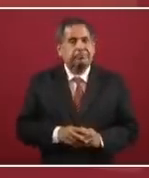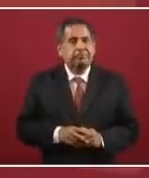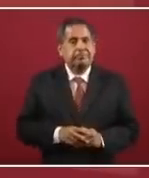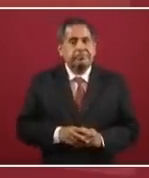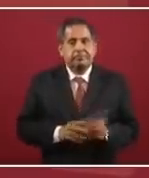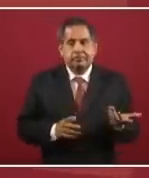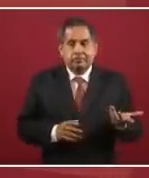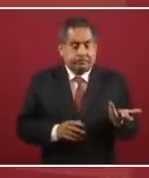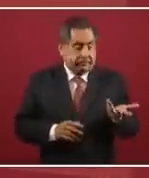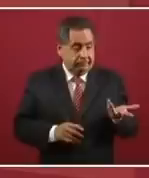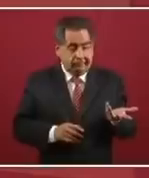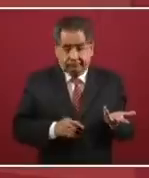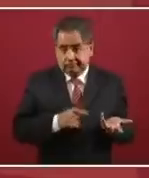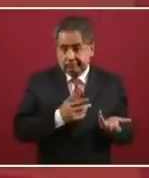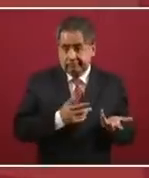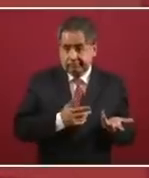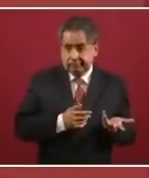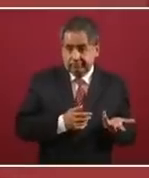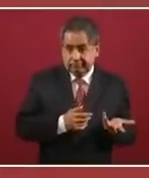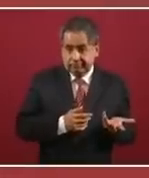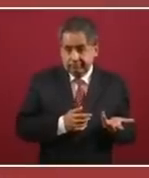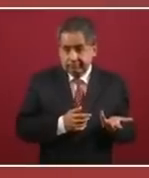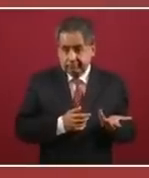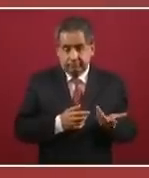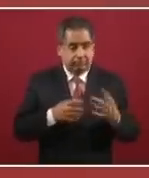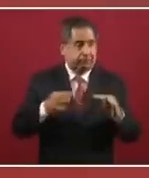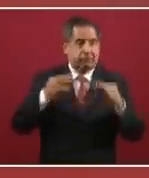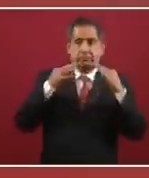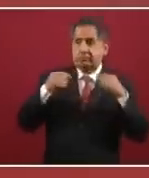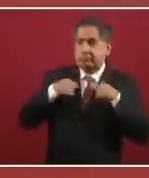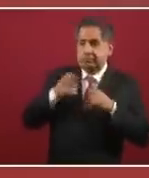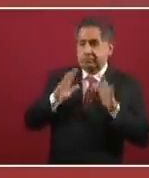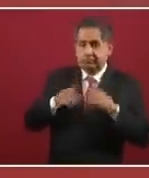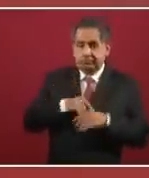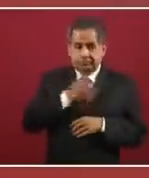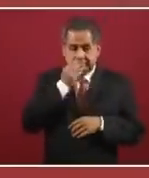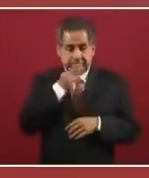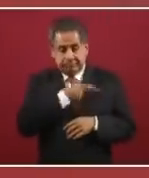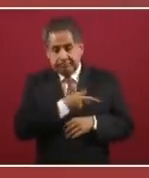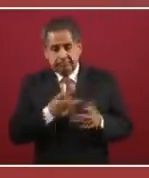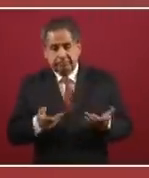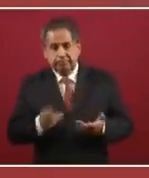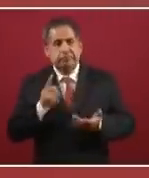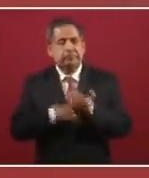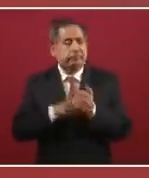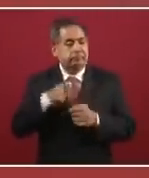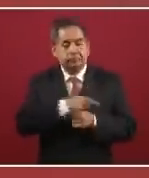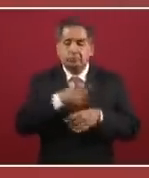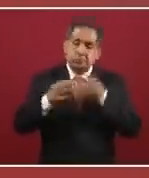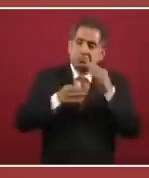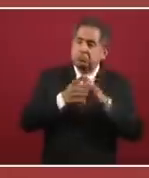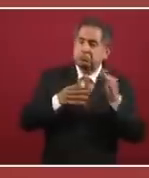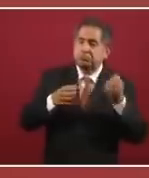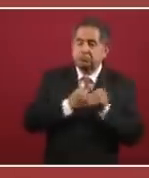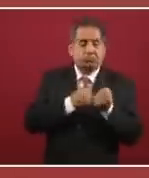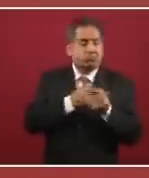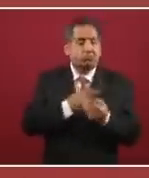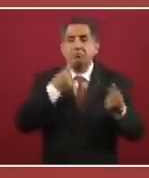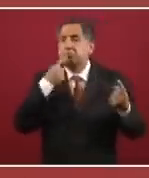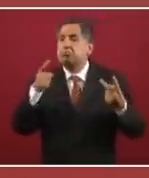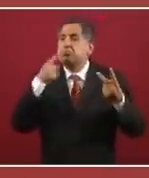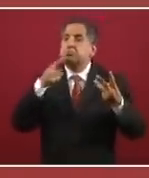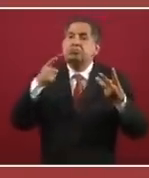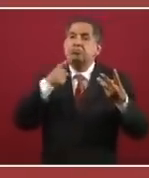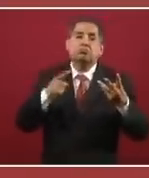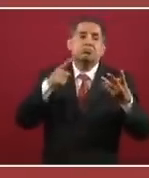o ya no tiene el mismo protagonismo en ese tema, pero es el principal promotor de los amparos